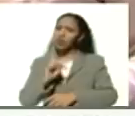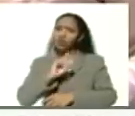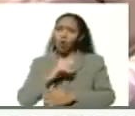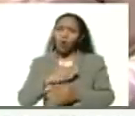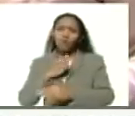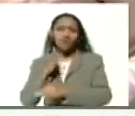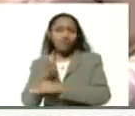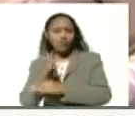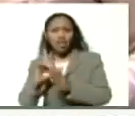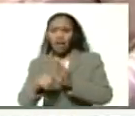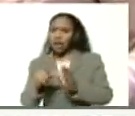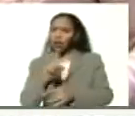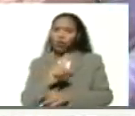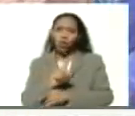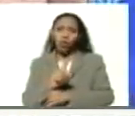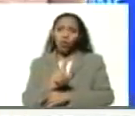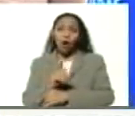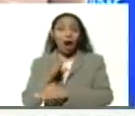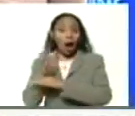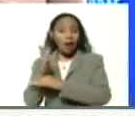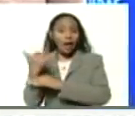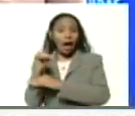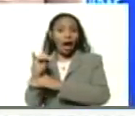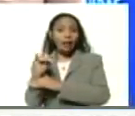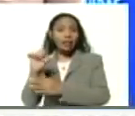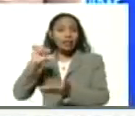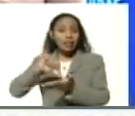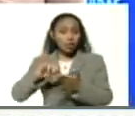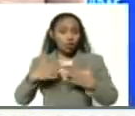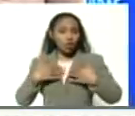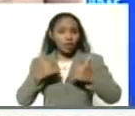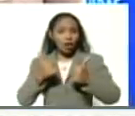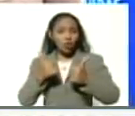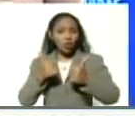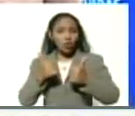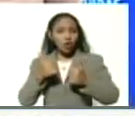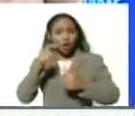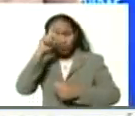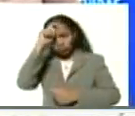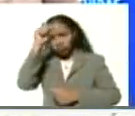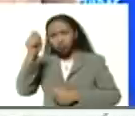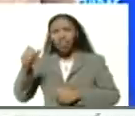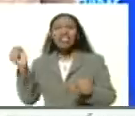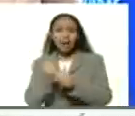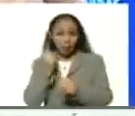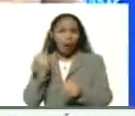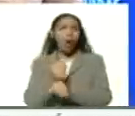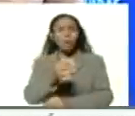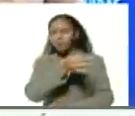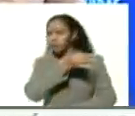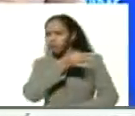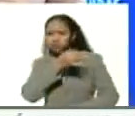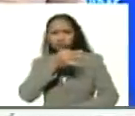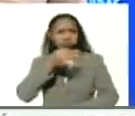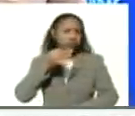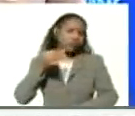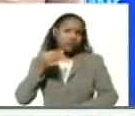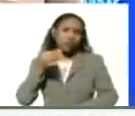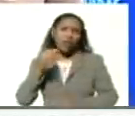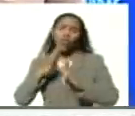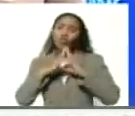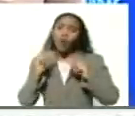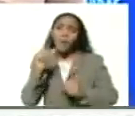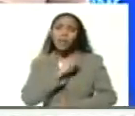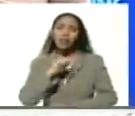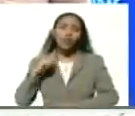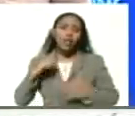tarde. Allí están los centros de salud. Reconocemos la labor extraordinaria que todo el